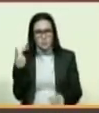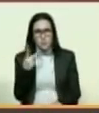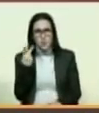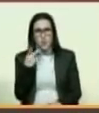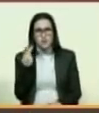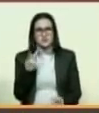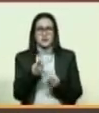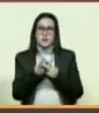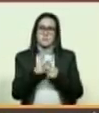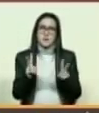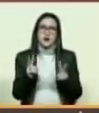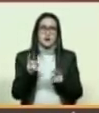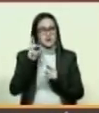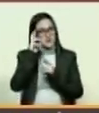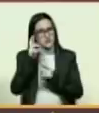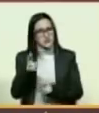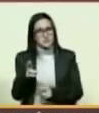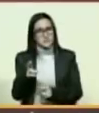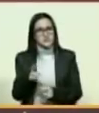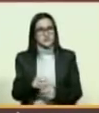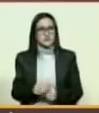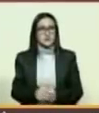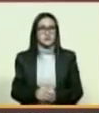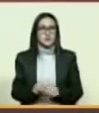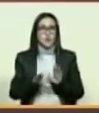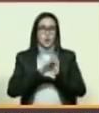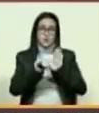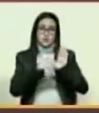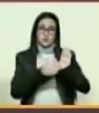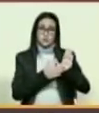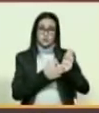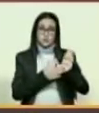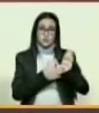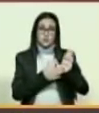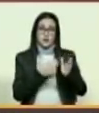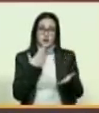en paz y respetando nuestra Constitución. Muchísimas gracias.